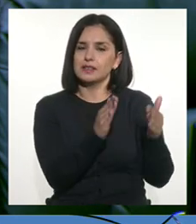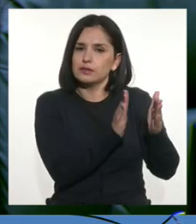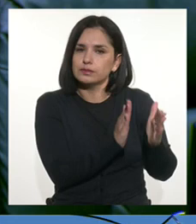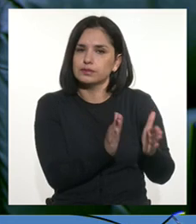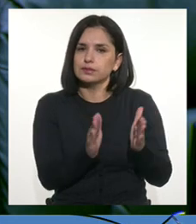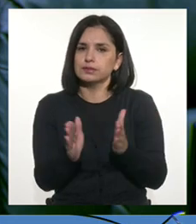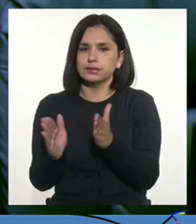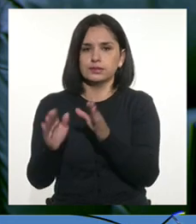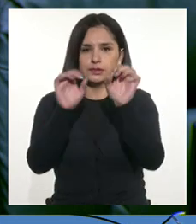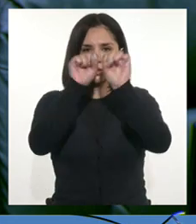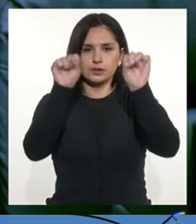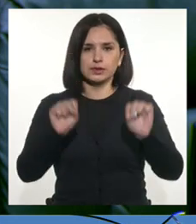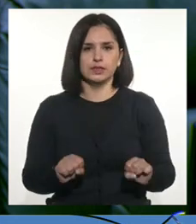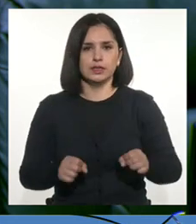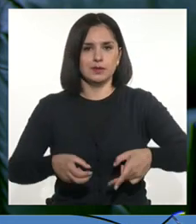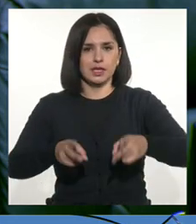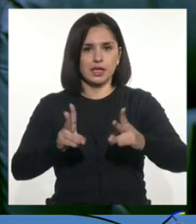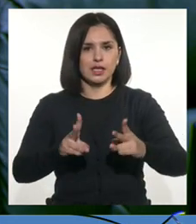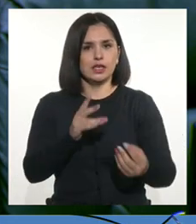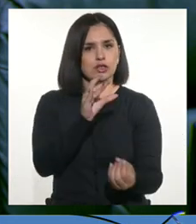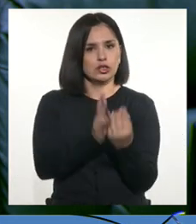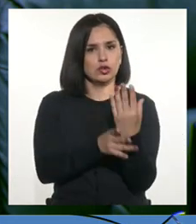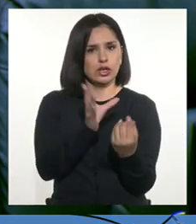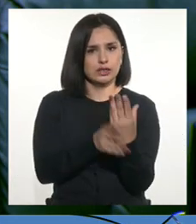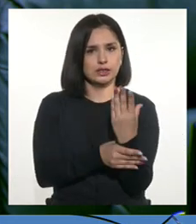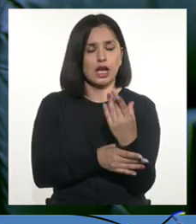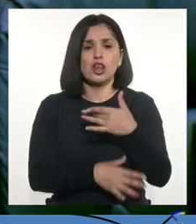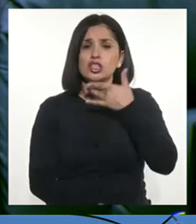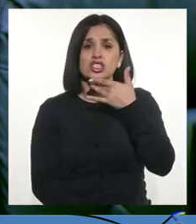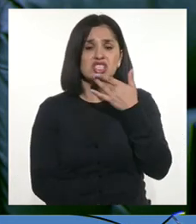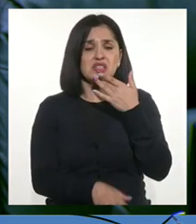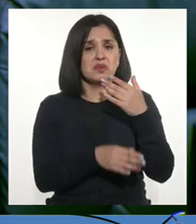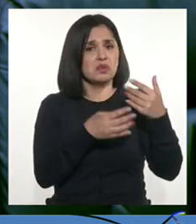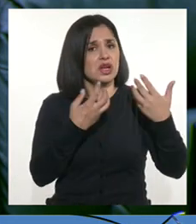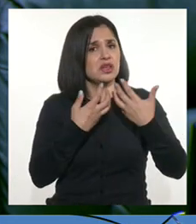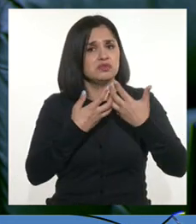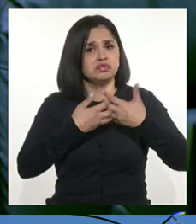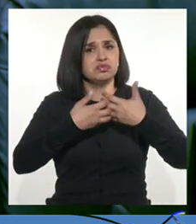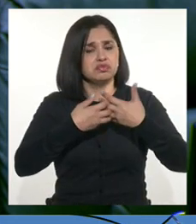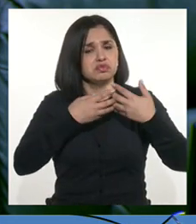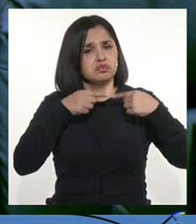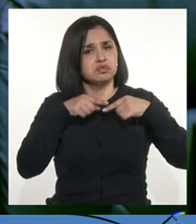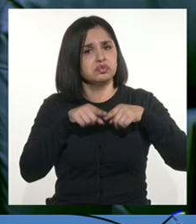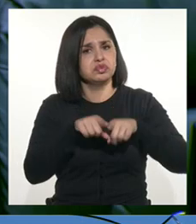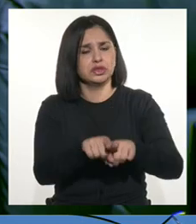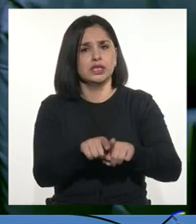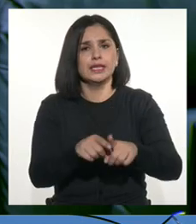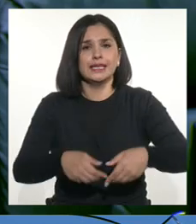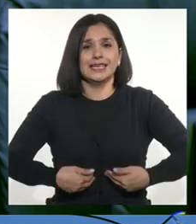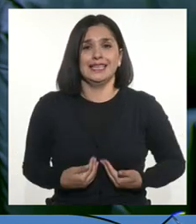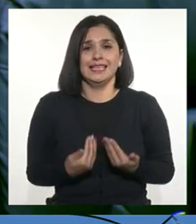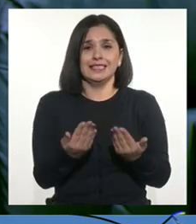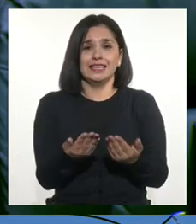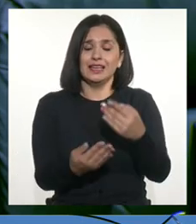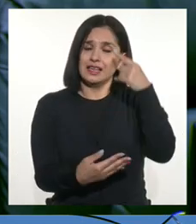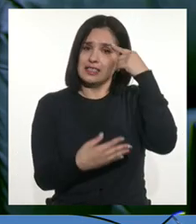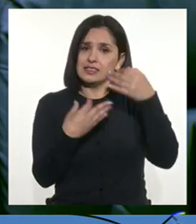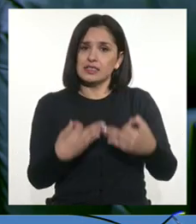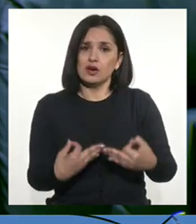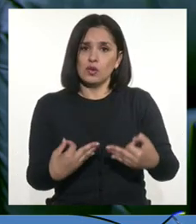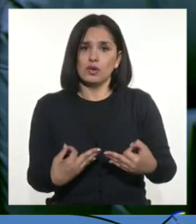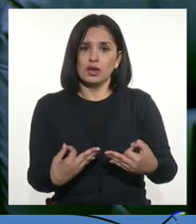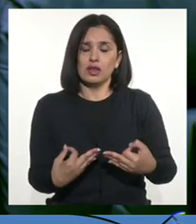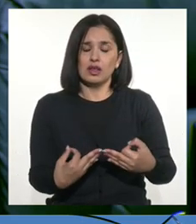en un sistema de derecho actualizado simple y armónico que entregue las certezas y garantías que requiere la